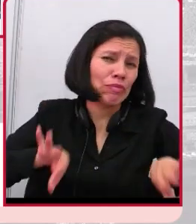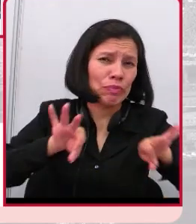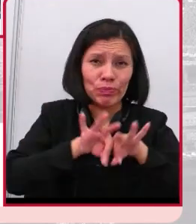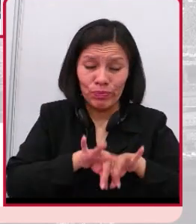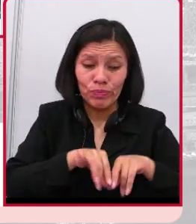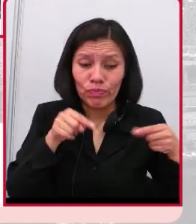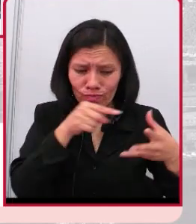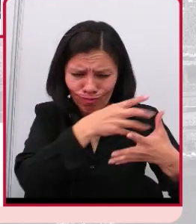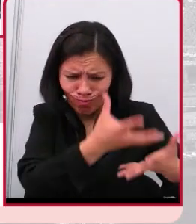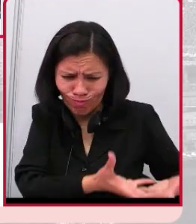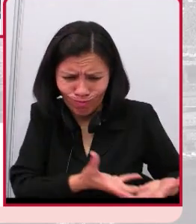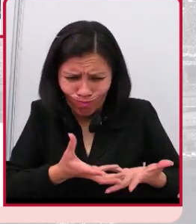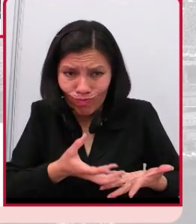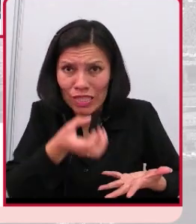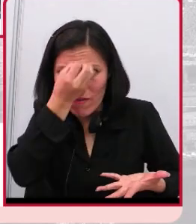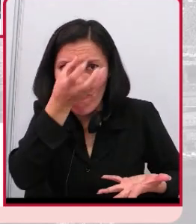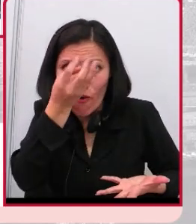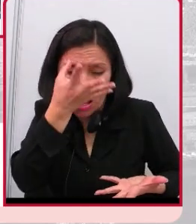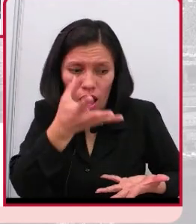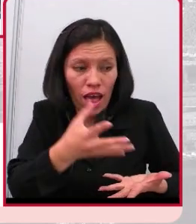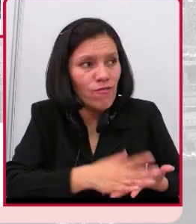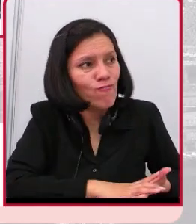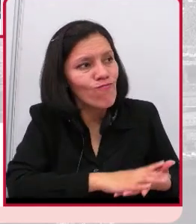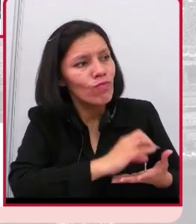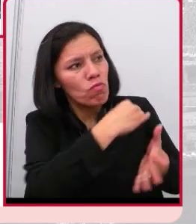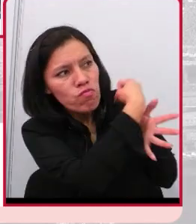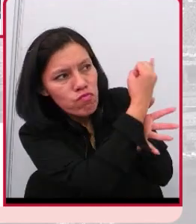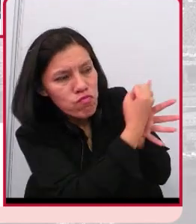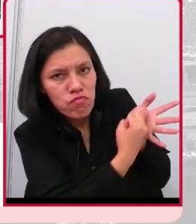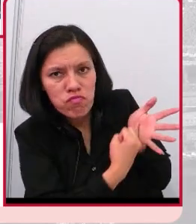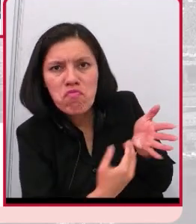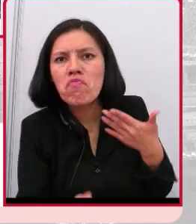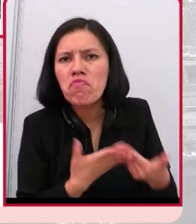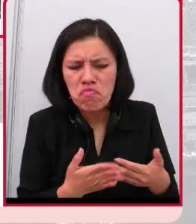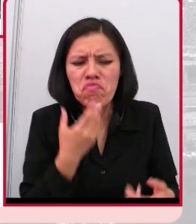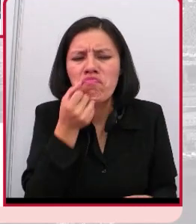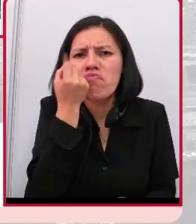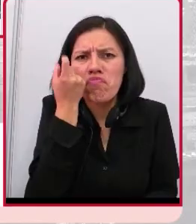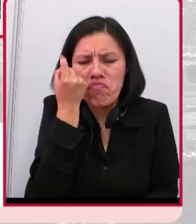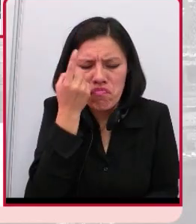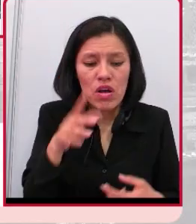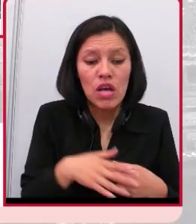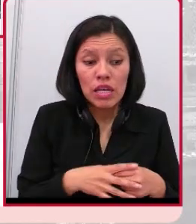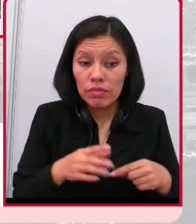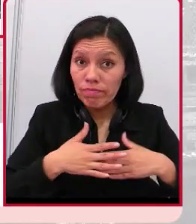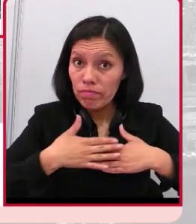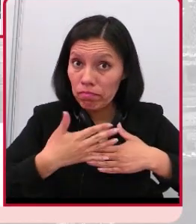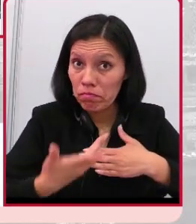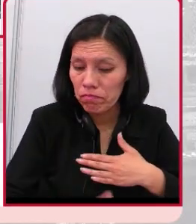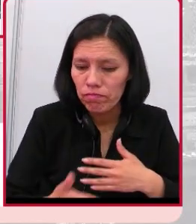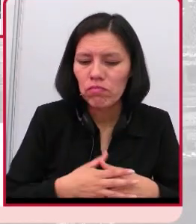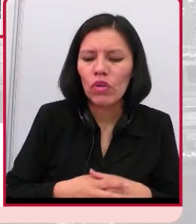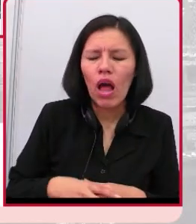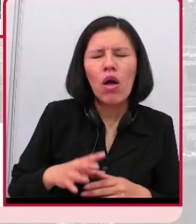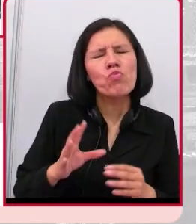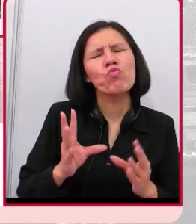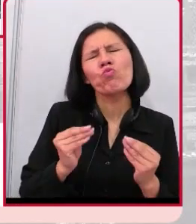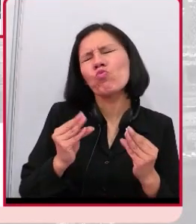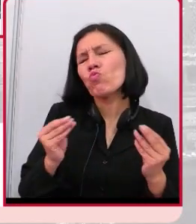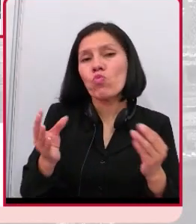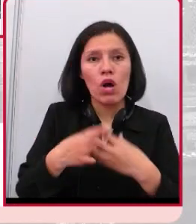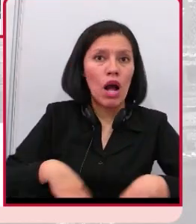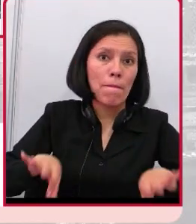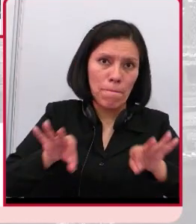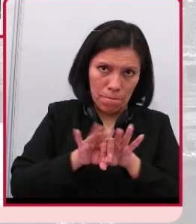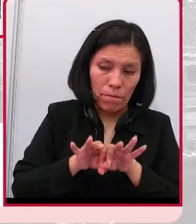en una información gráfica y de fácil acceso. Luego, obviamente, súper importante, el soporte,